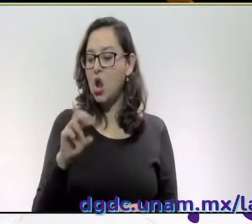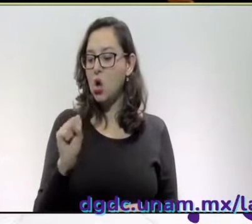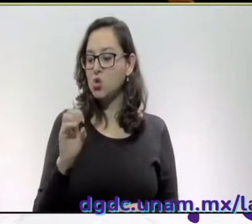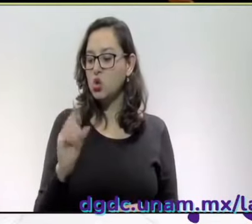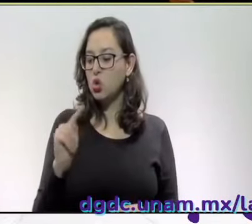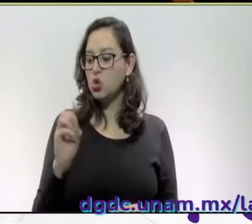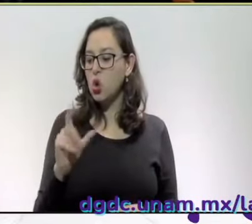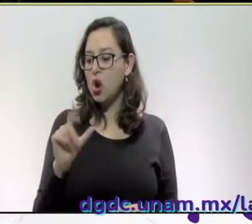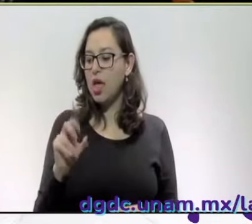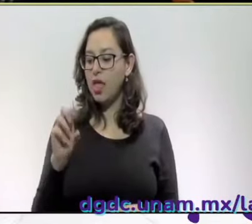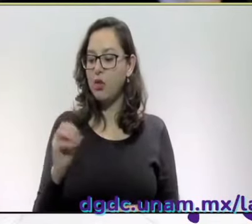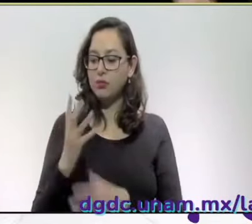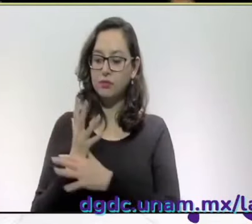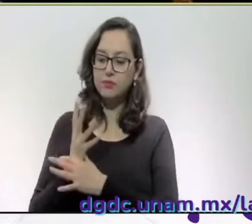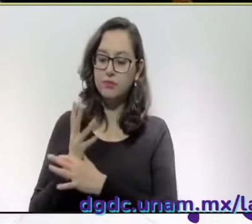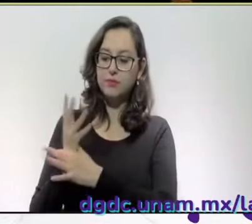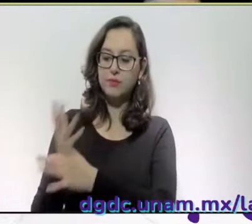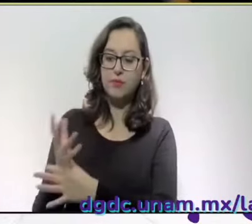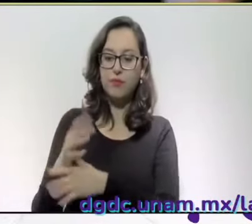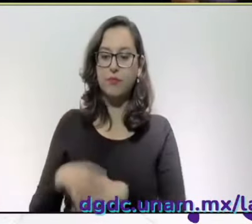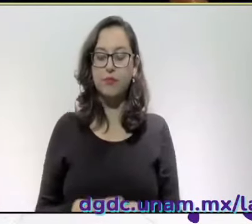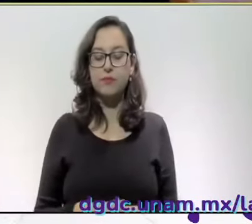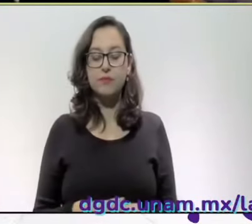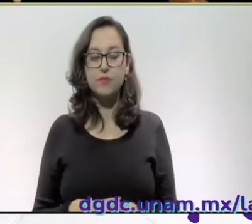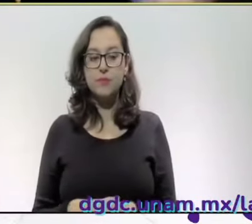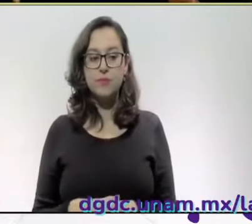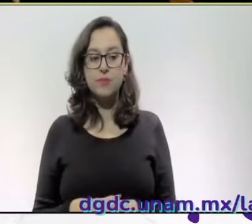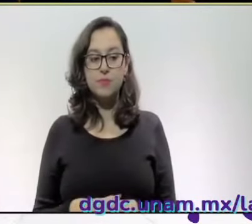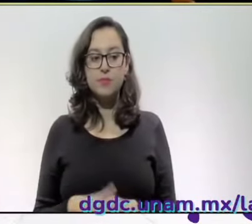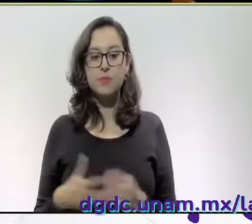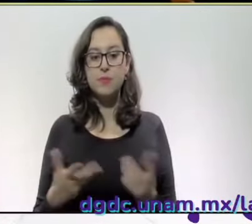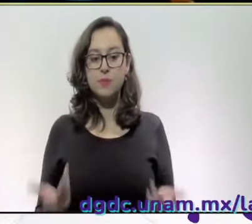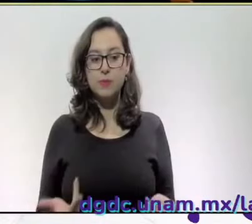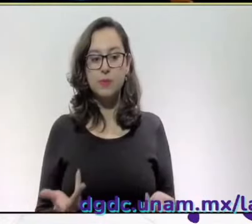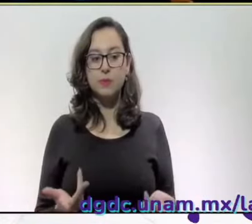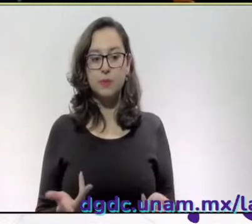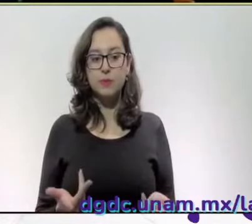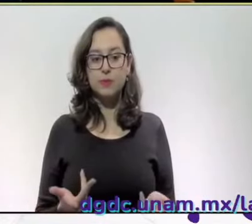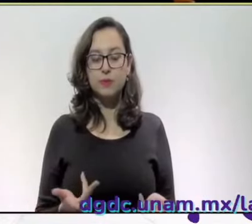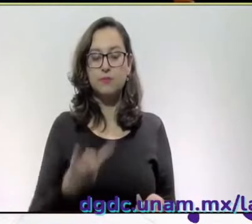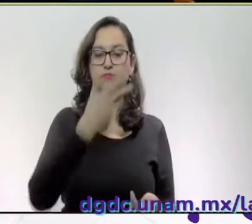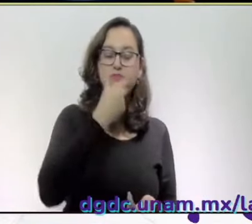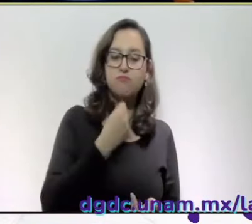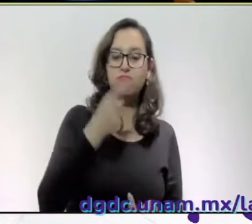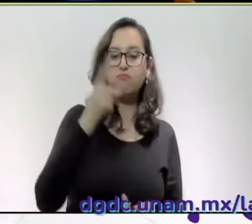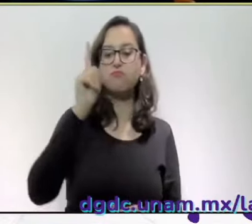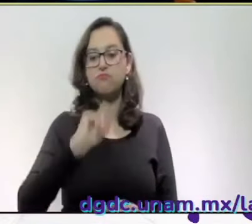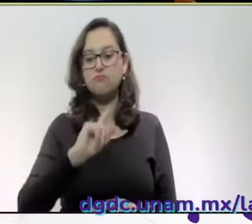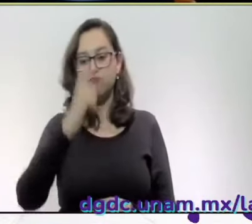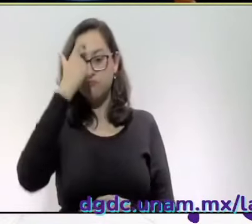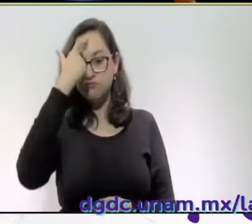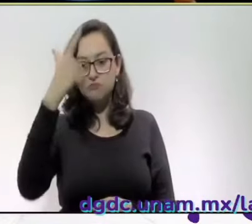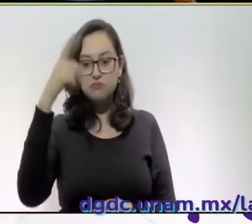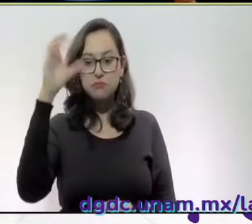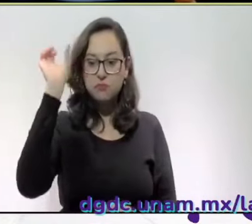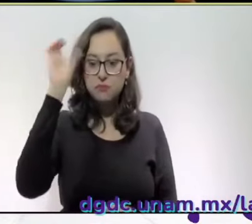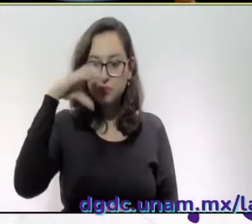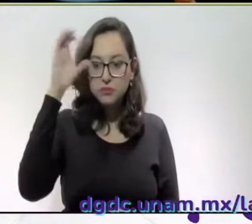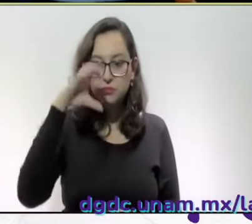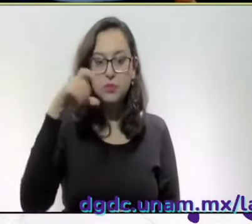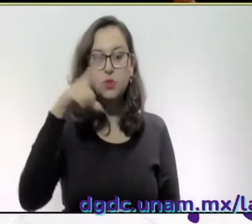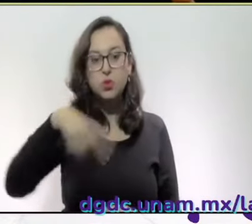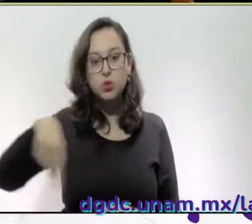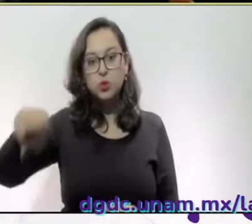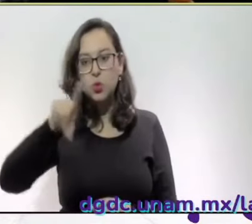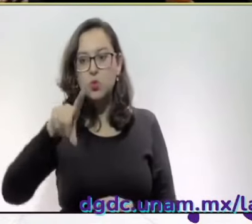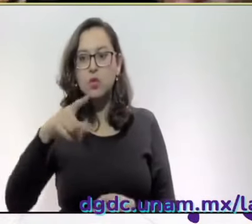Alonso Toledo, ¿qué científico, lo voy a poner aquí, científico, científica, autor o autora, los motivó a seguir